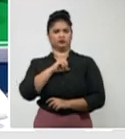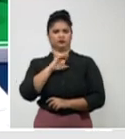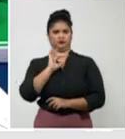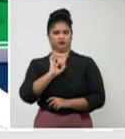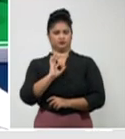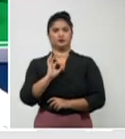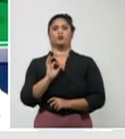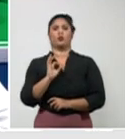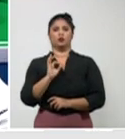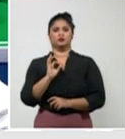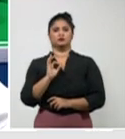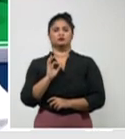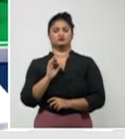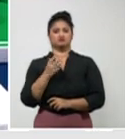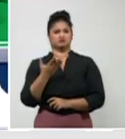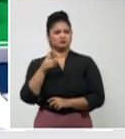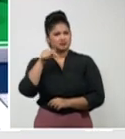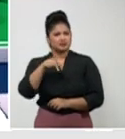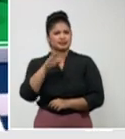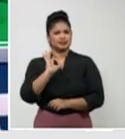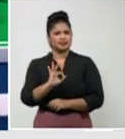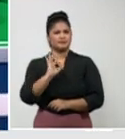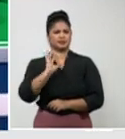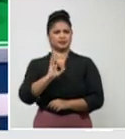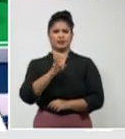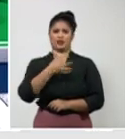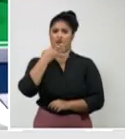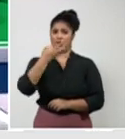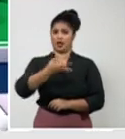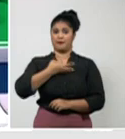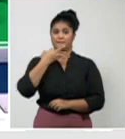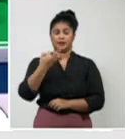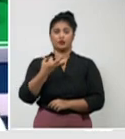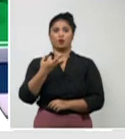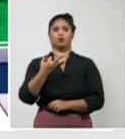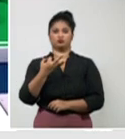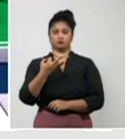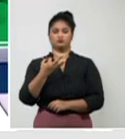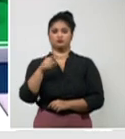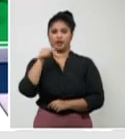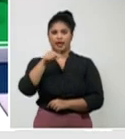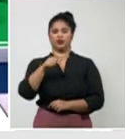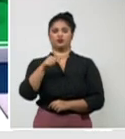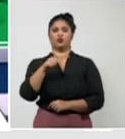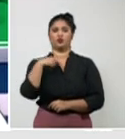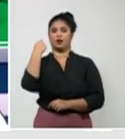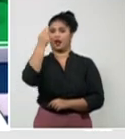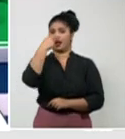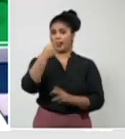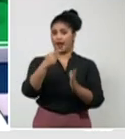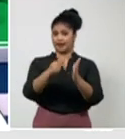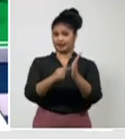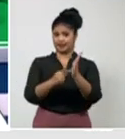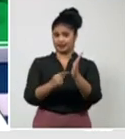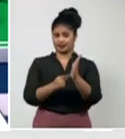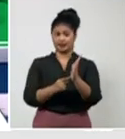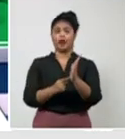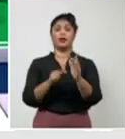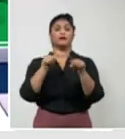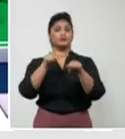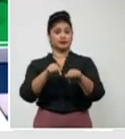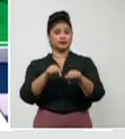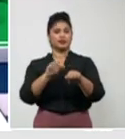aire. Siempre digo, para que nos demos cuenta la variedad de síntomas que tiene